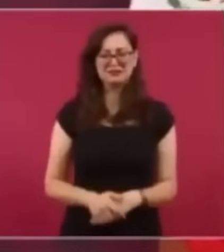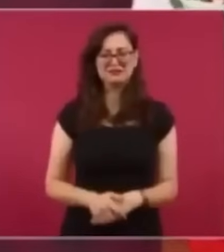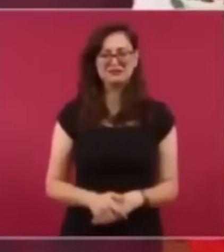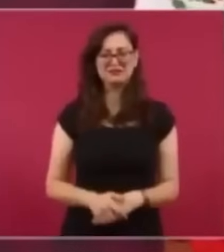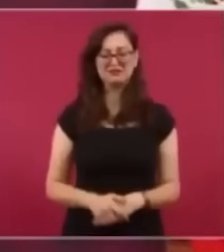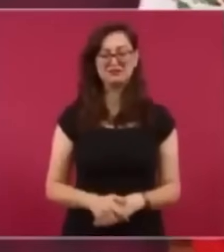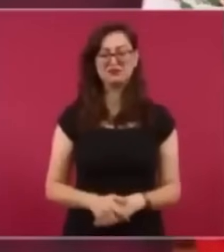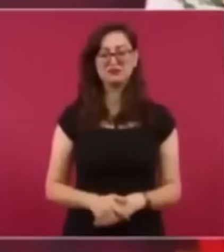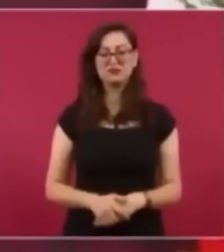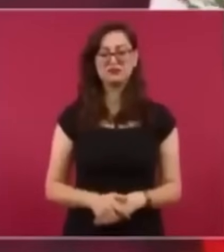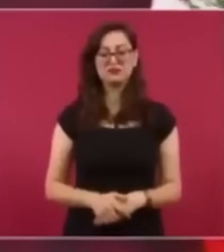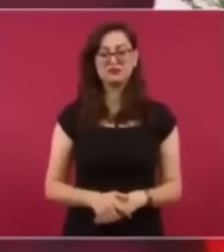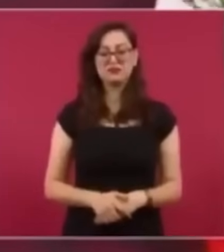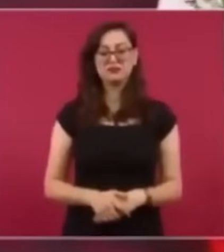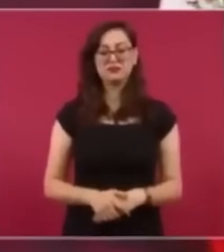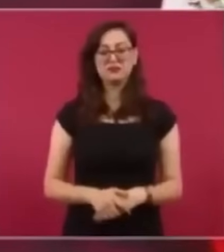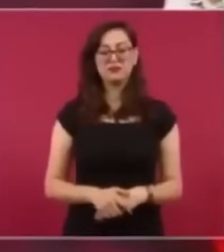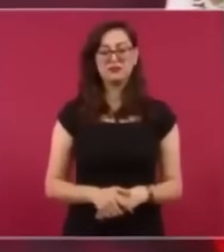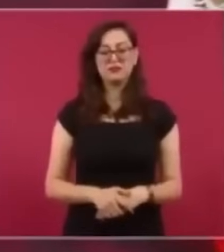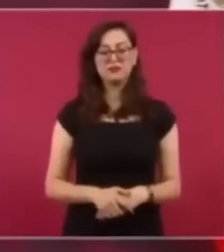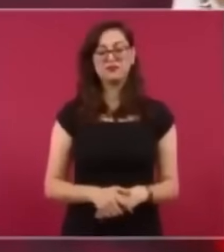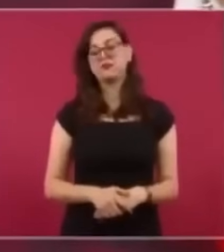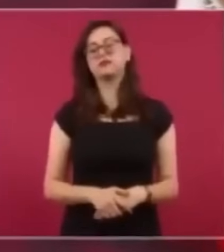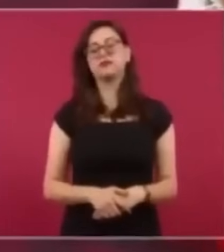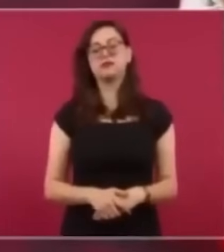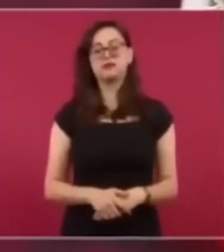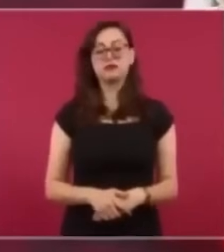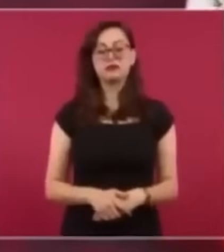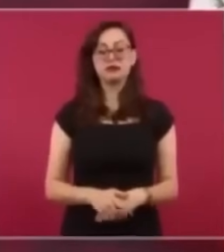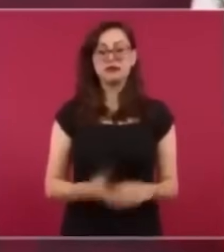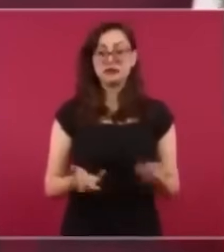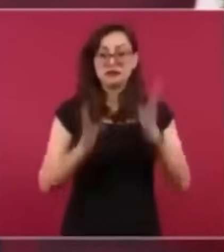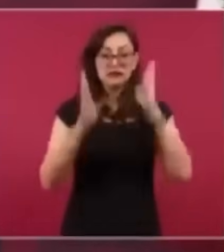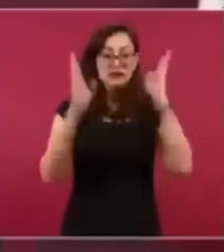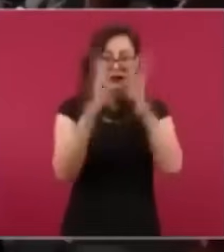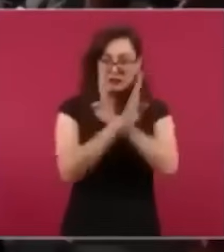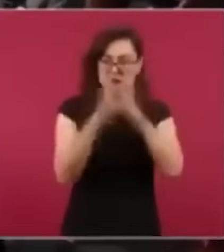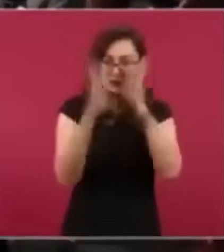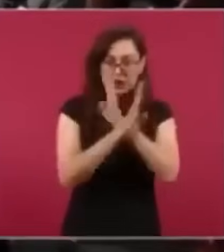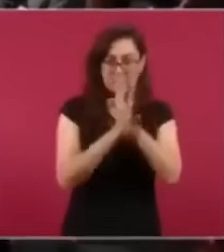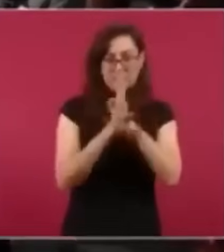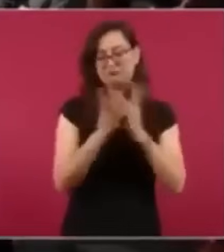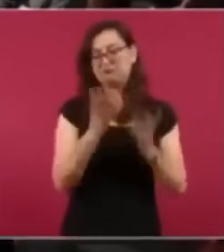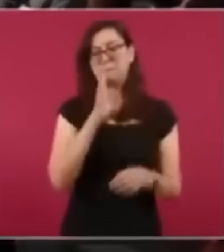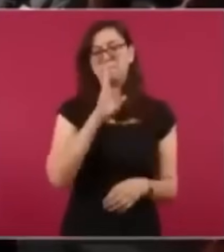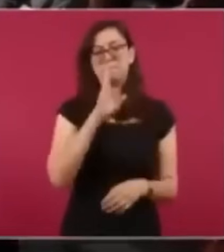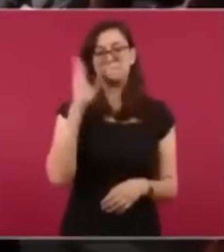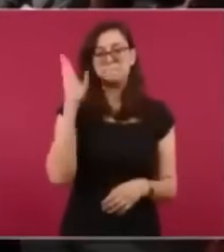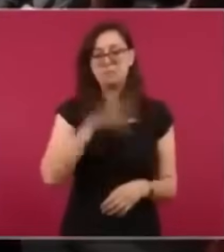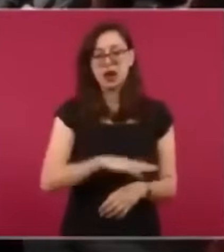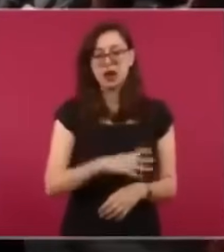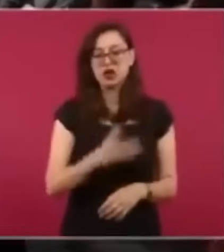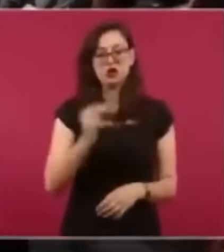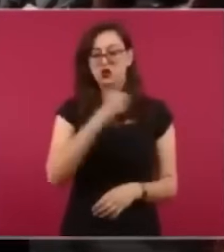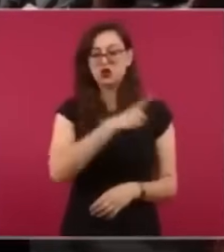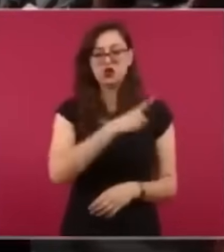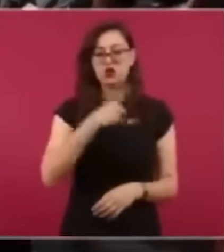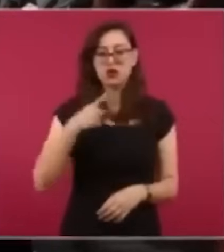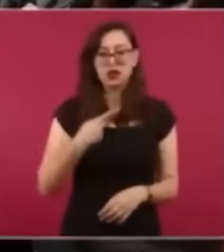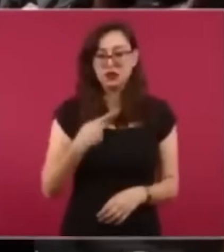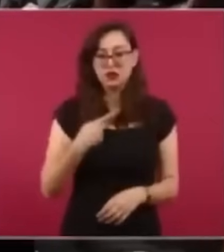Independientemente de que es un acto de deshonestidad y de falta de principios el